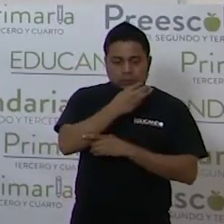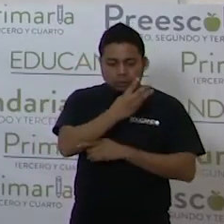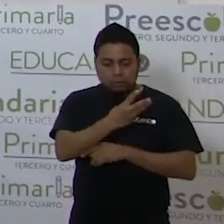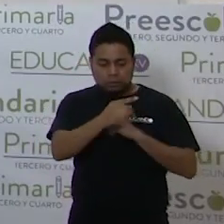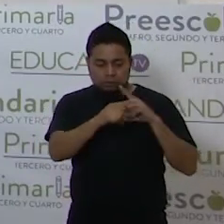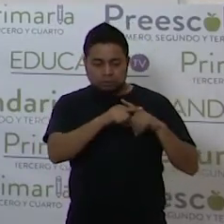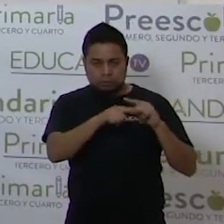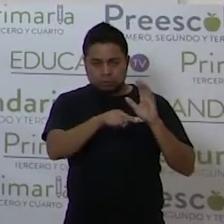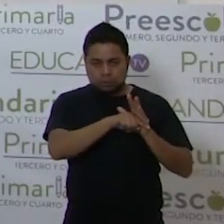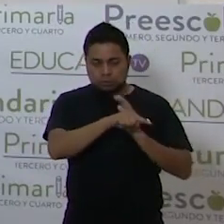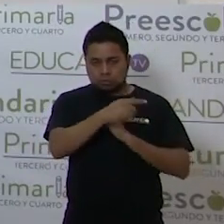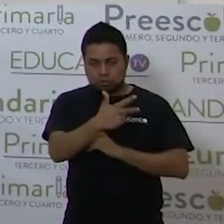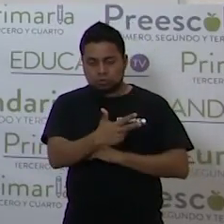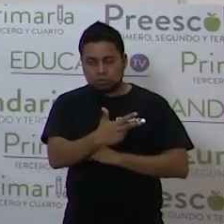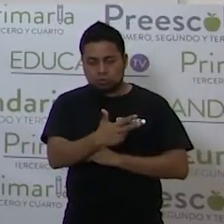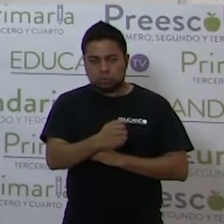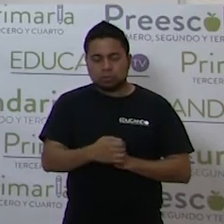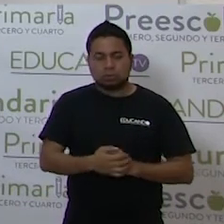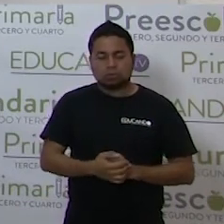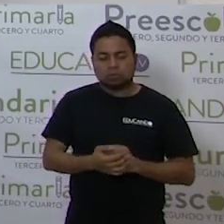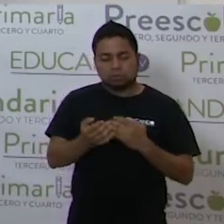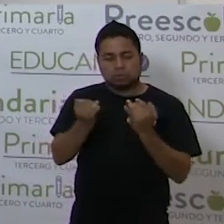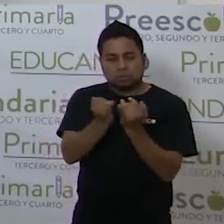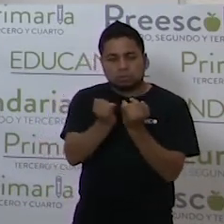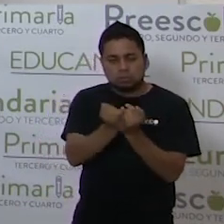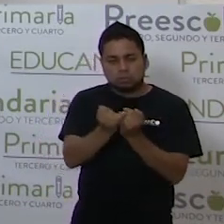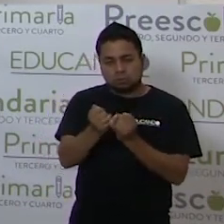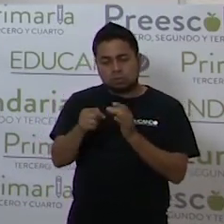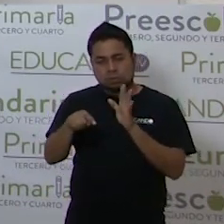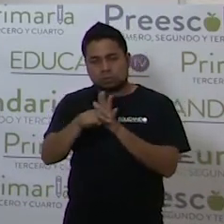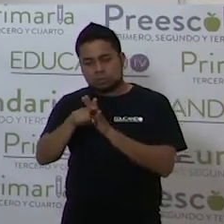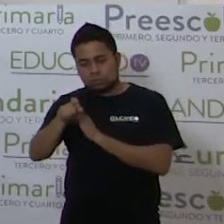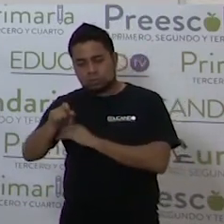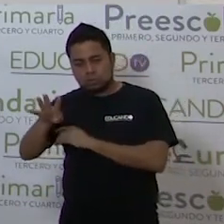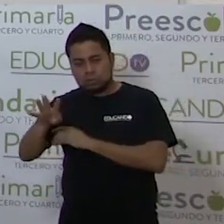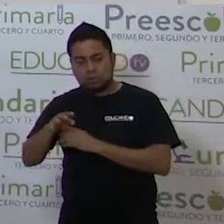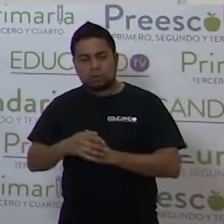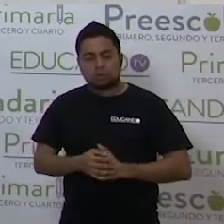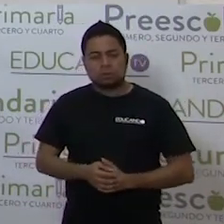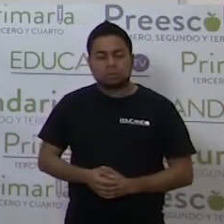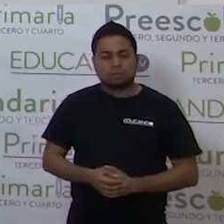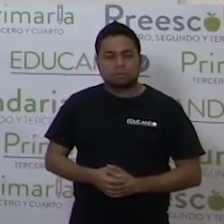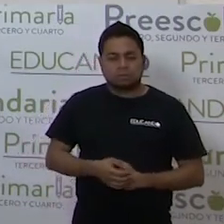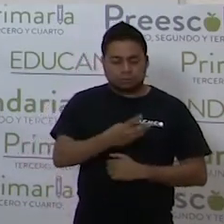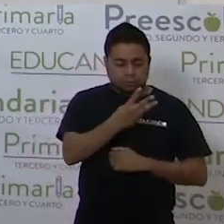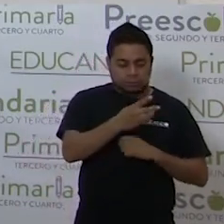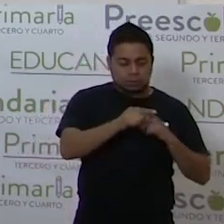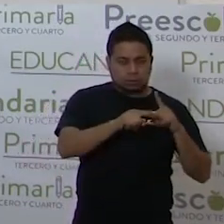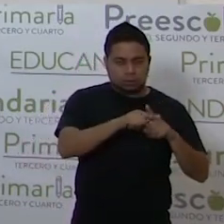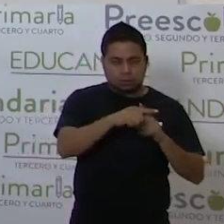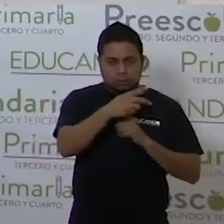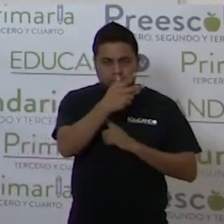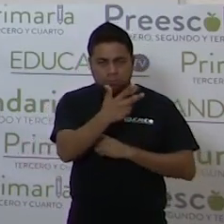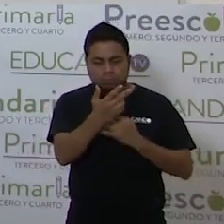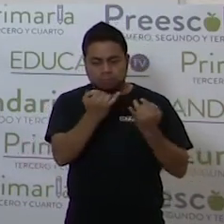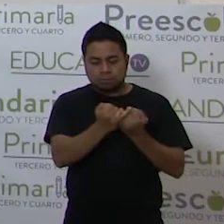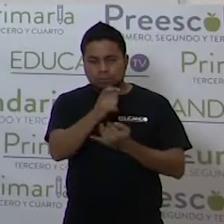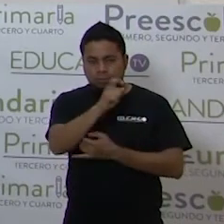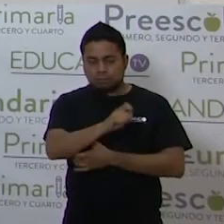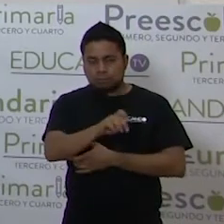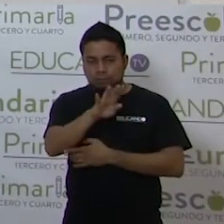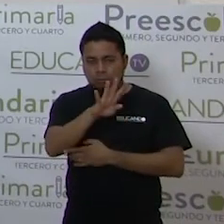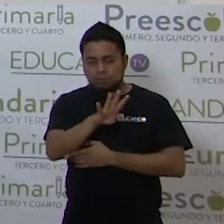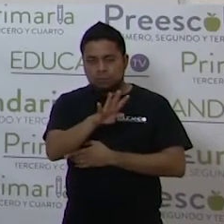por menos 8 igual a menos 24 3 por 824